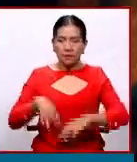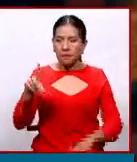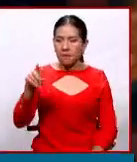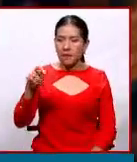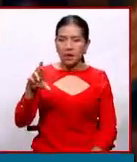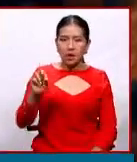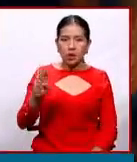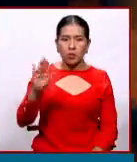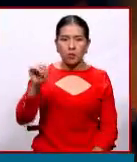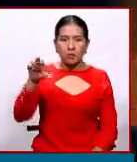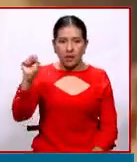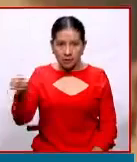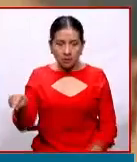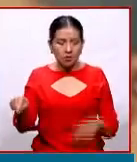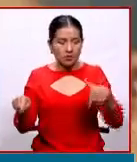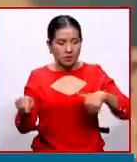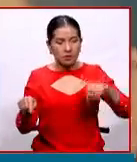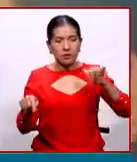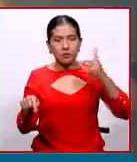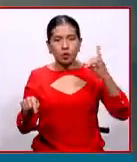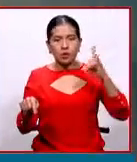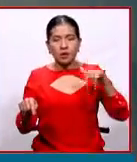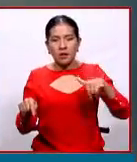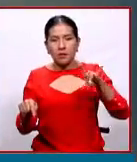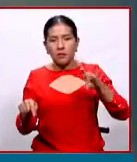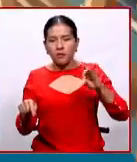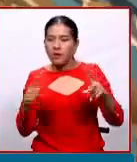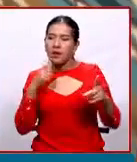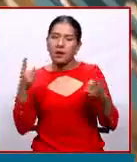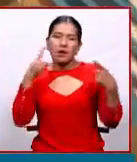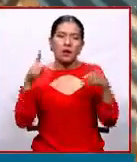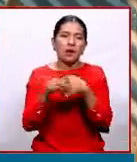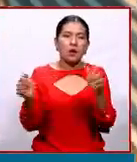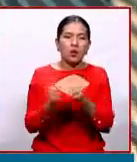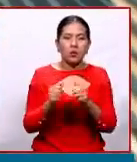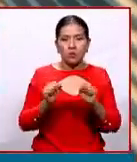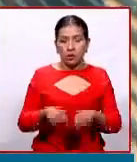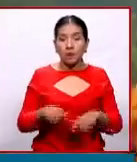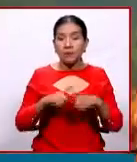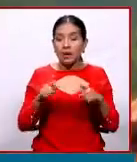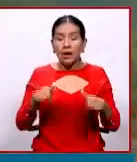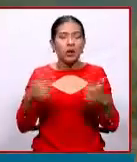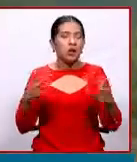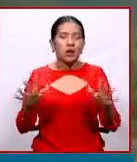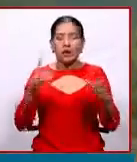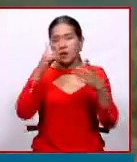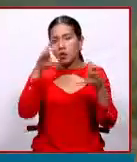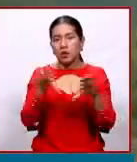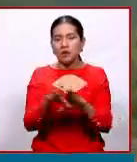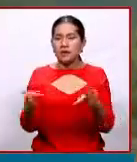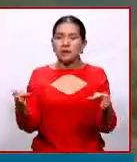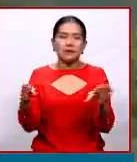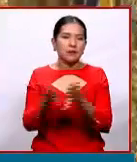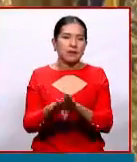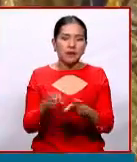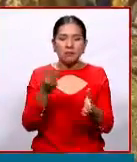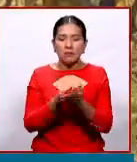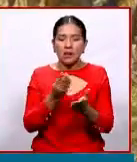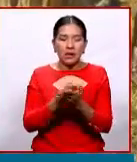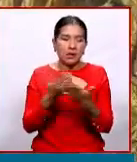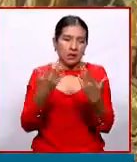e YPFB. Pero en este momento los contratos están cerrados en cuanto a lo que son